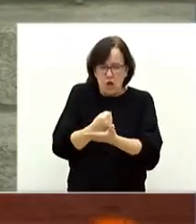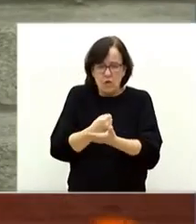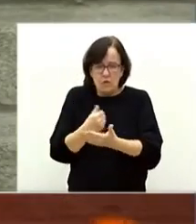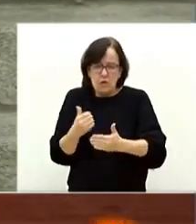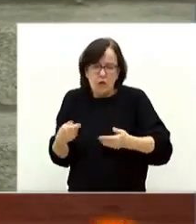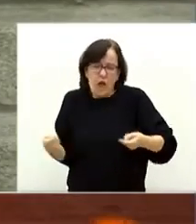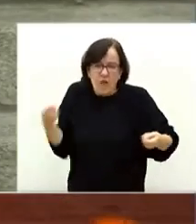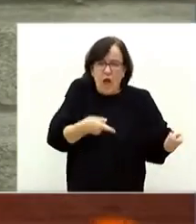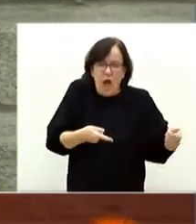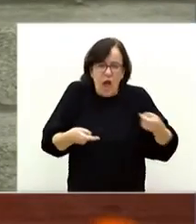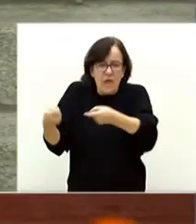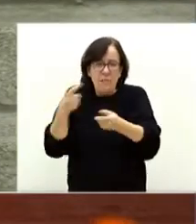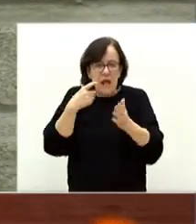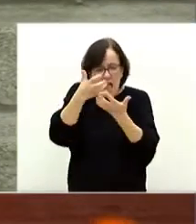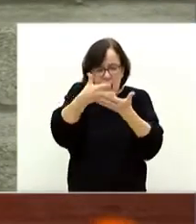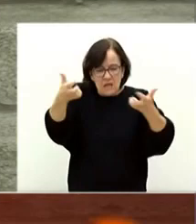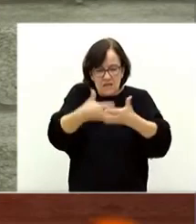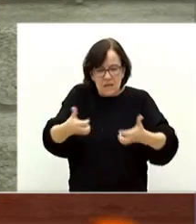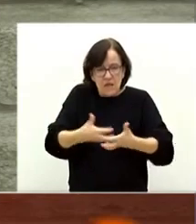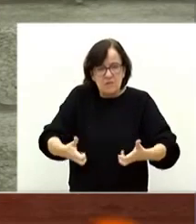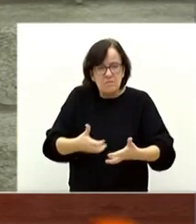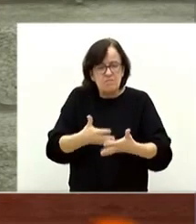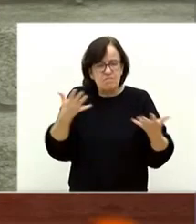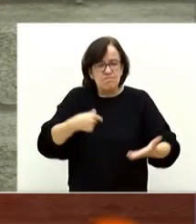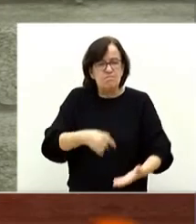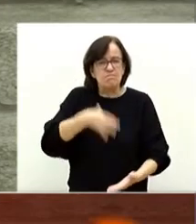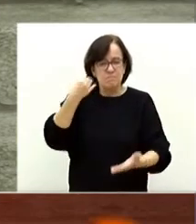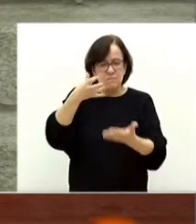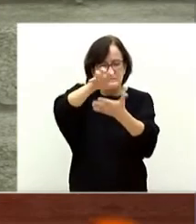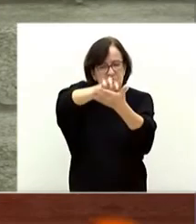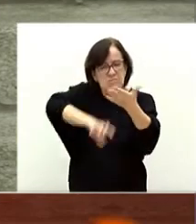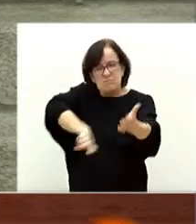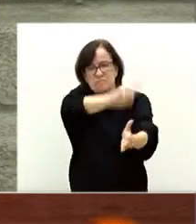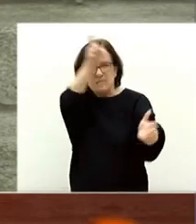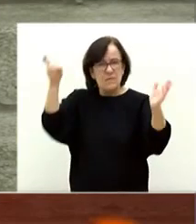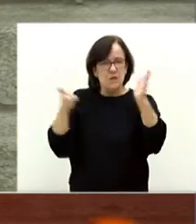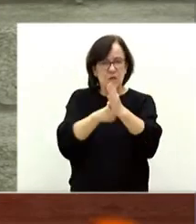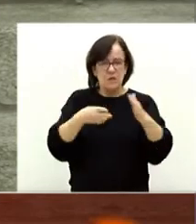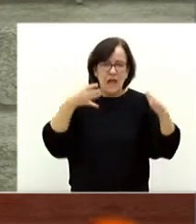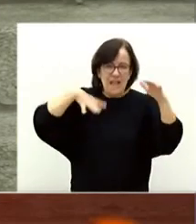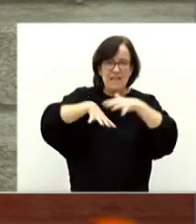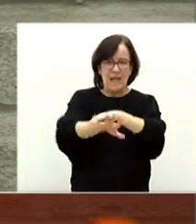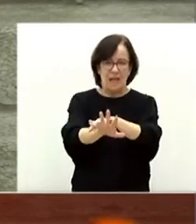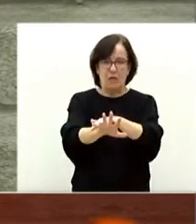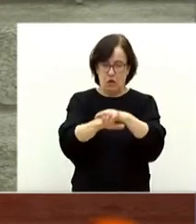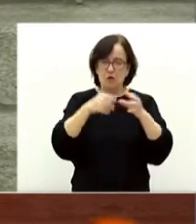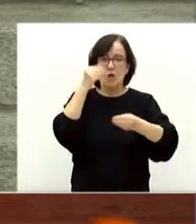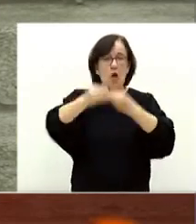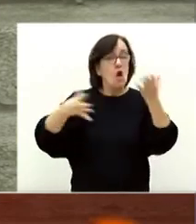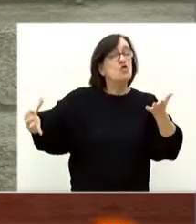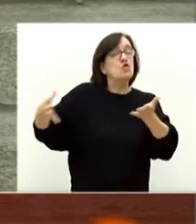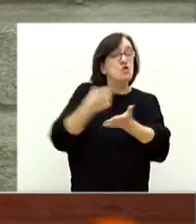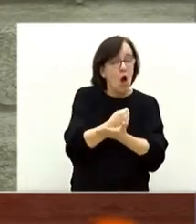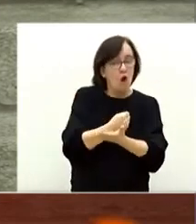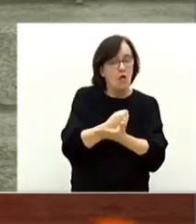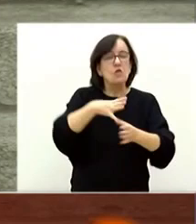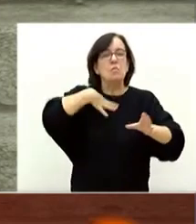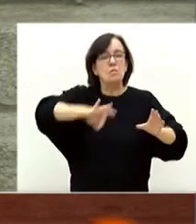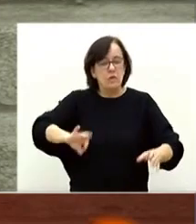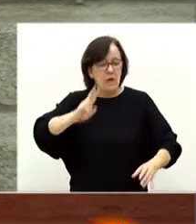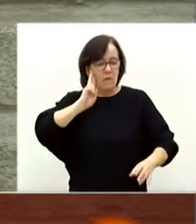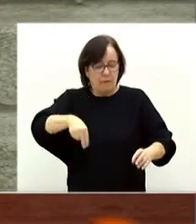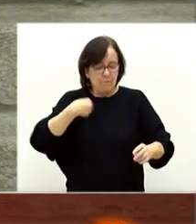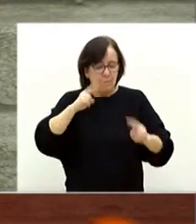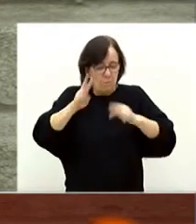parte para que el texto tuviera una gran capacidad de integración, para que en él todos pudieran